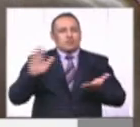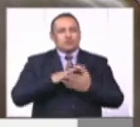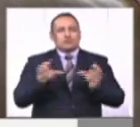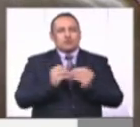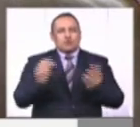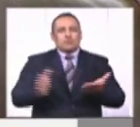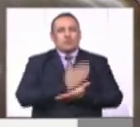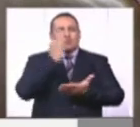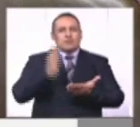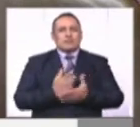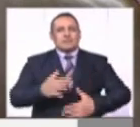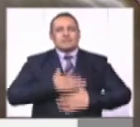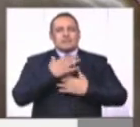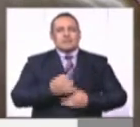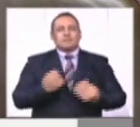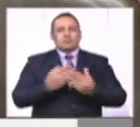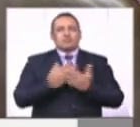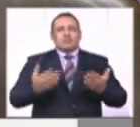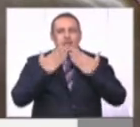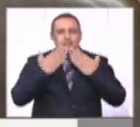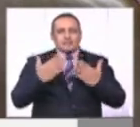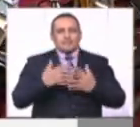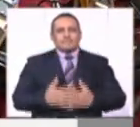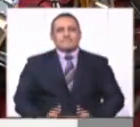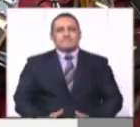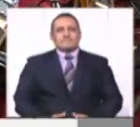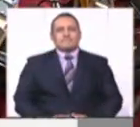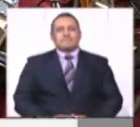conflictos de intereses Muchísimas